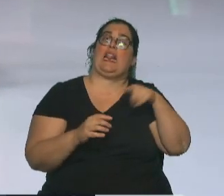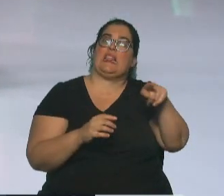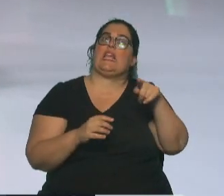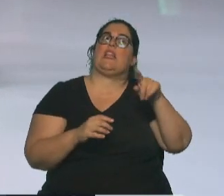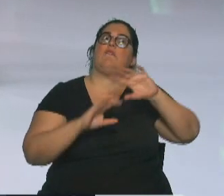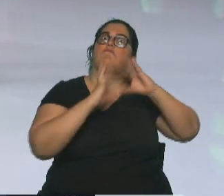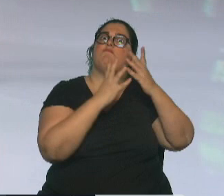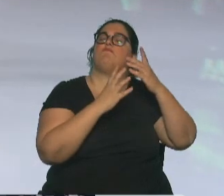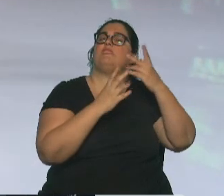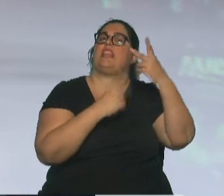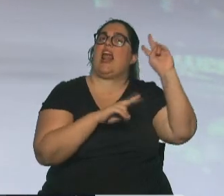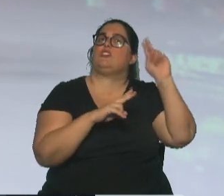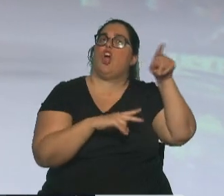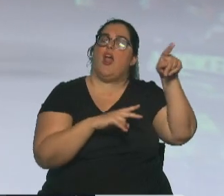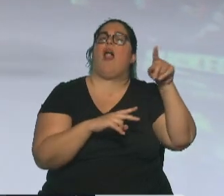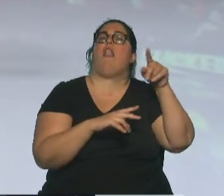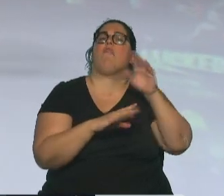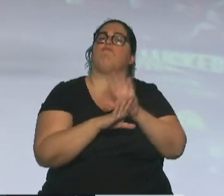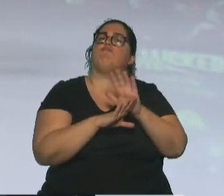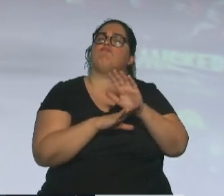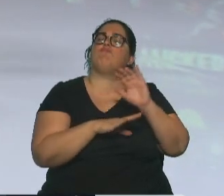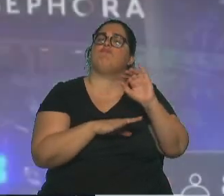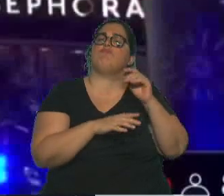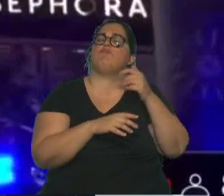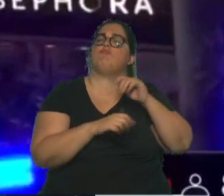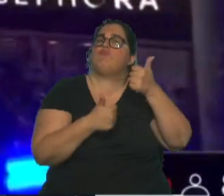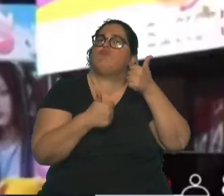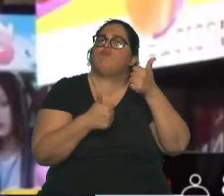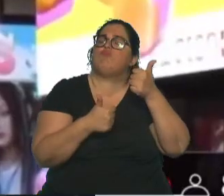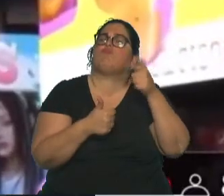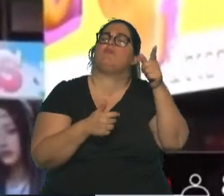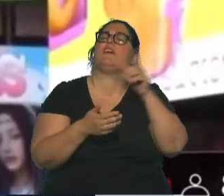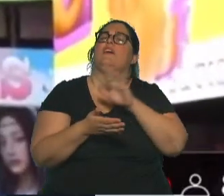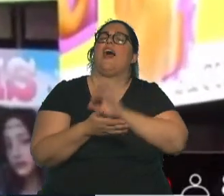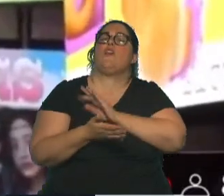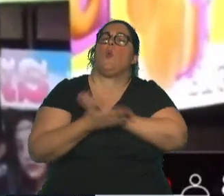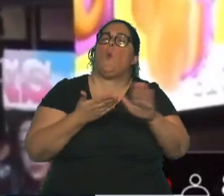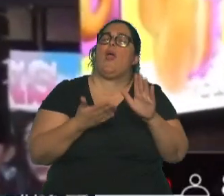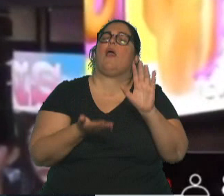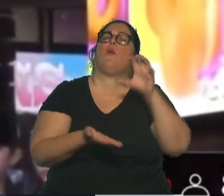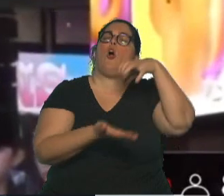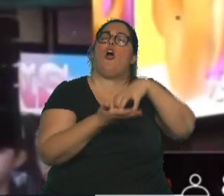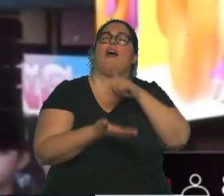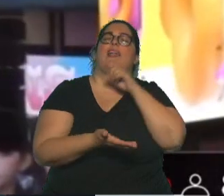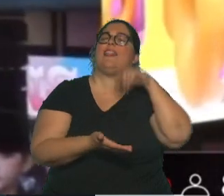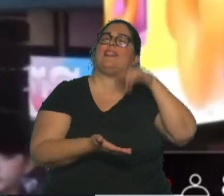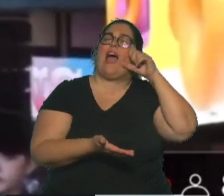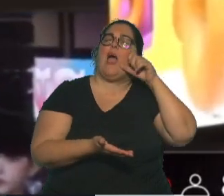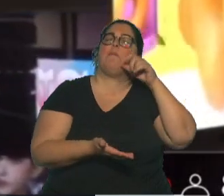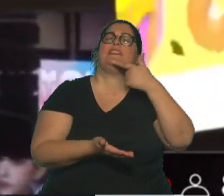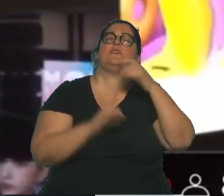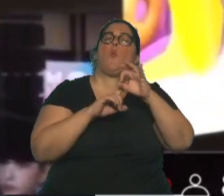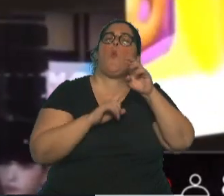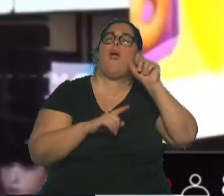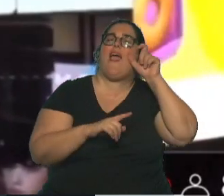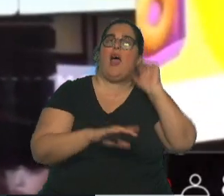el exterior y despidió el año, dio la bienvenida al año nuevo, nada menos que en el Times Square. María Becerra, María la Becerra. Nena de Argentina,